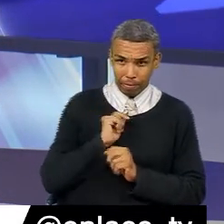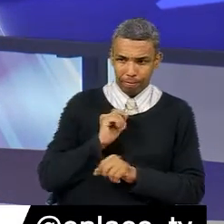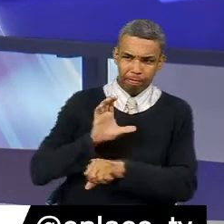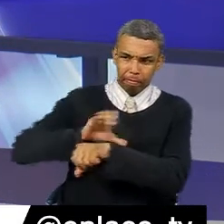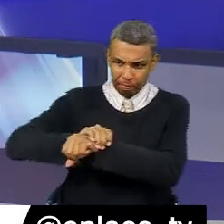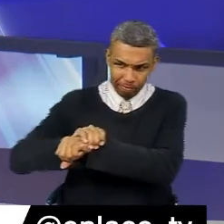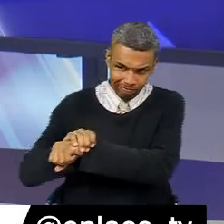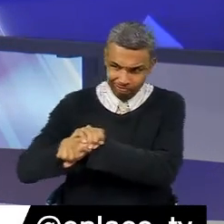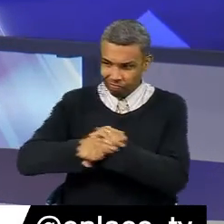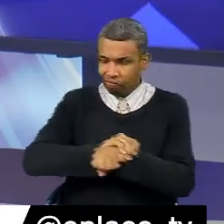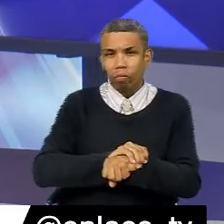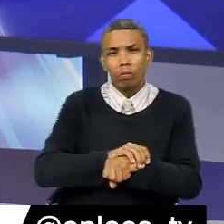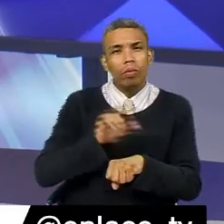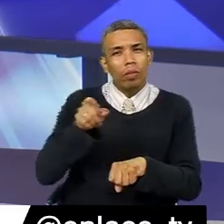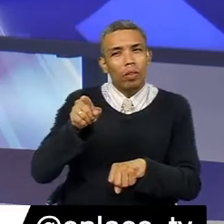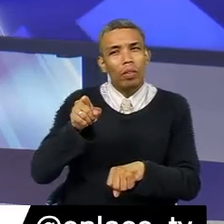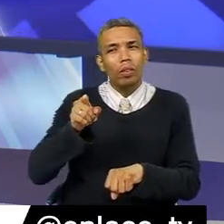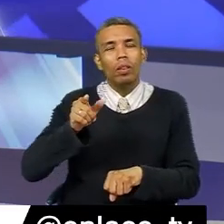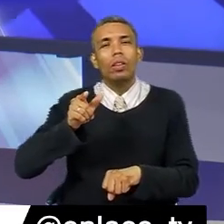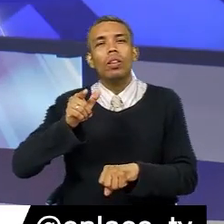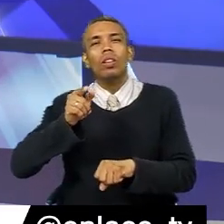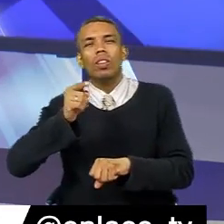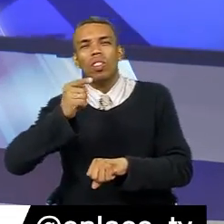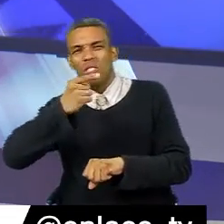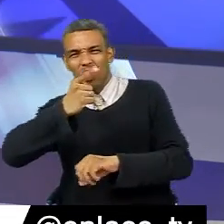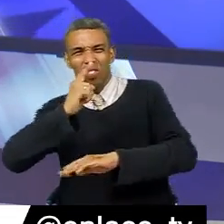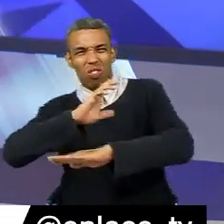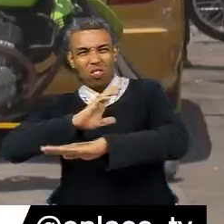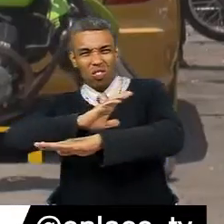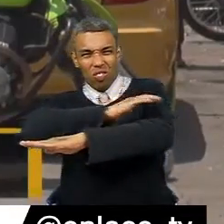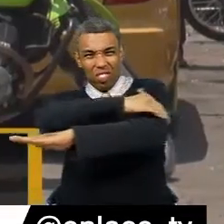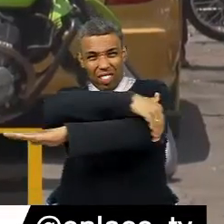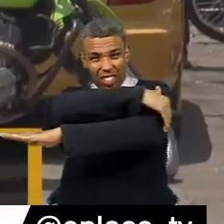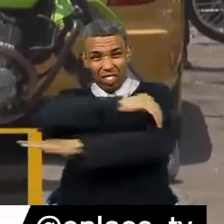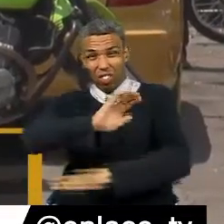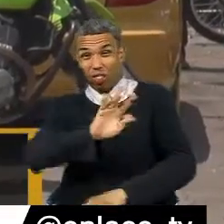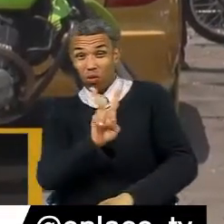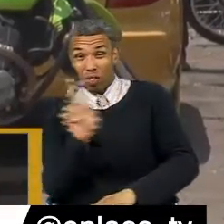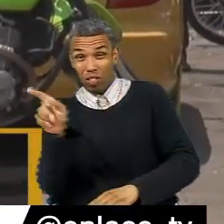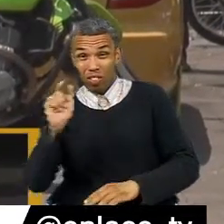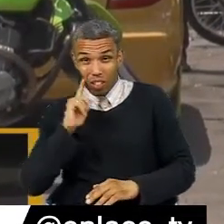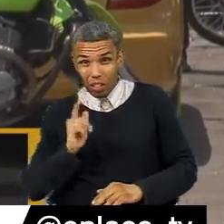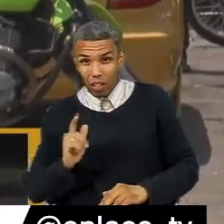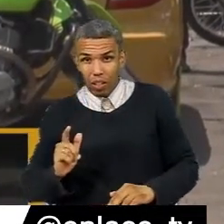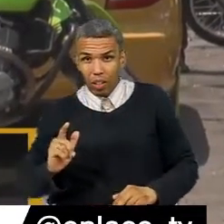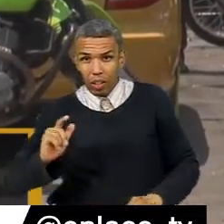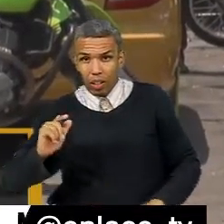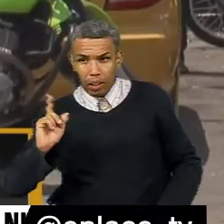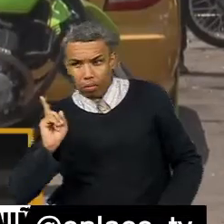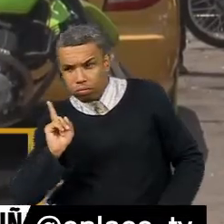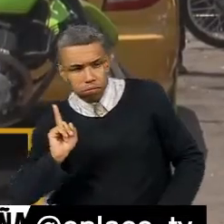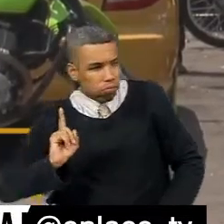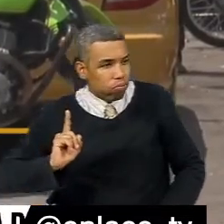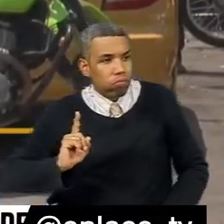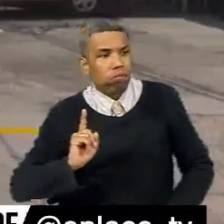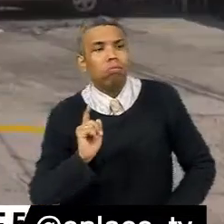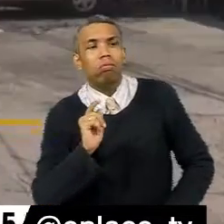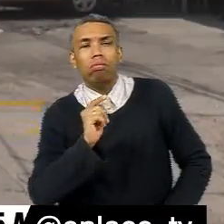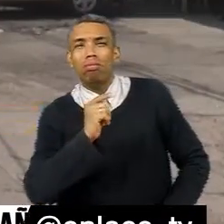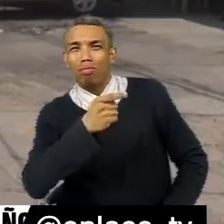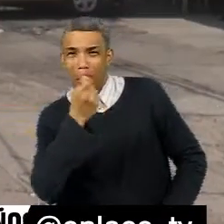un fleteo en el sector de la avenida del ferrocarril. El hecho se registró en La Porra, en la calle 61 con carrera